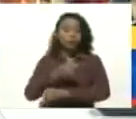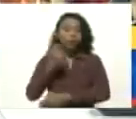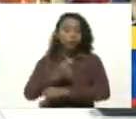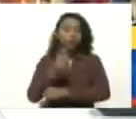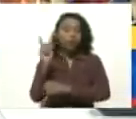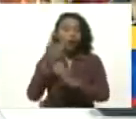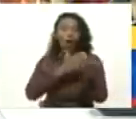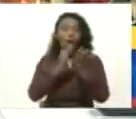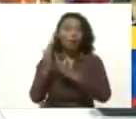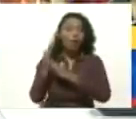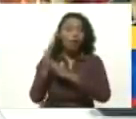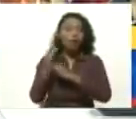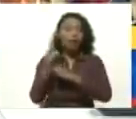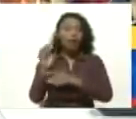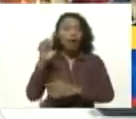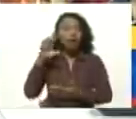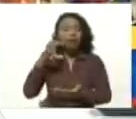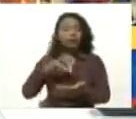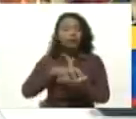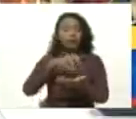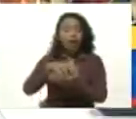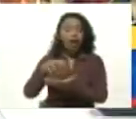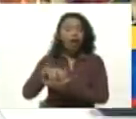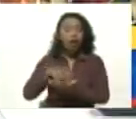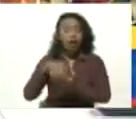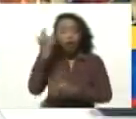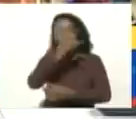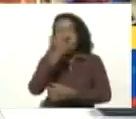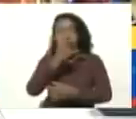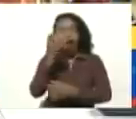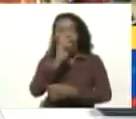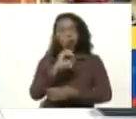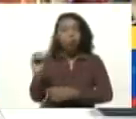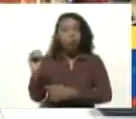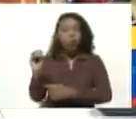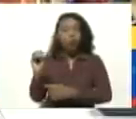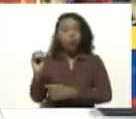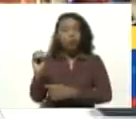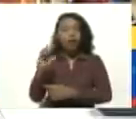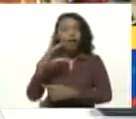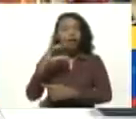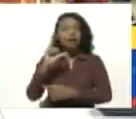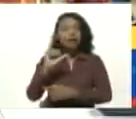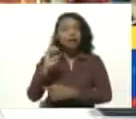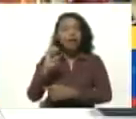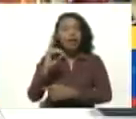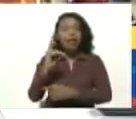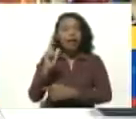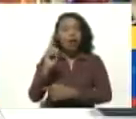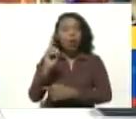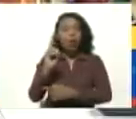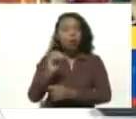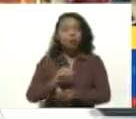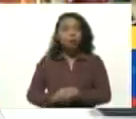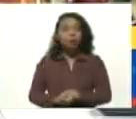la Comunidad de Estados de África Occidental, de la CEDAW.